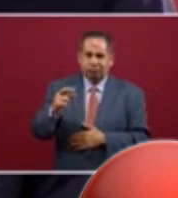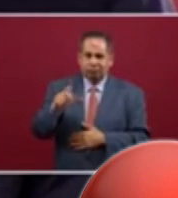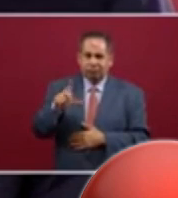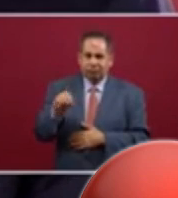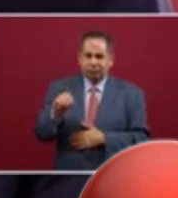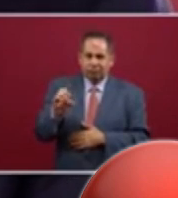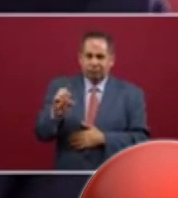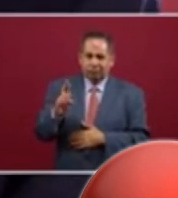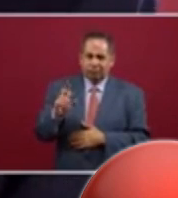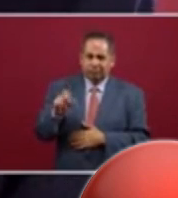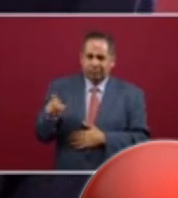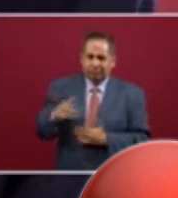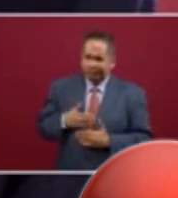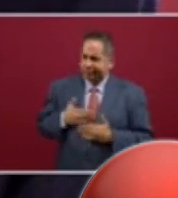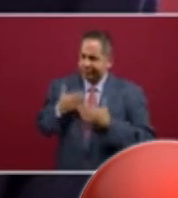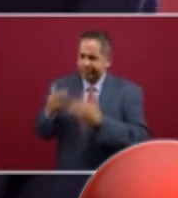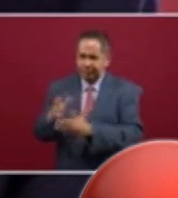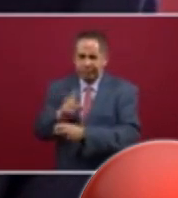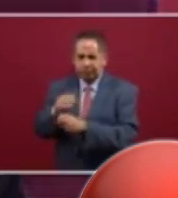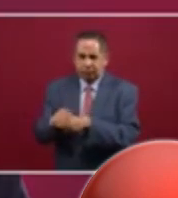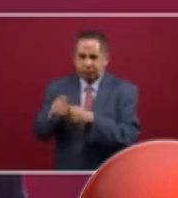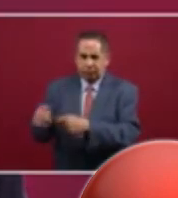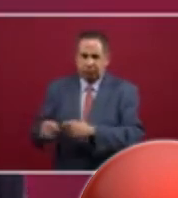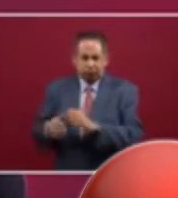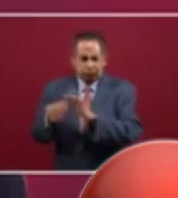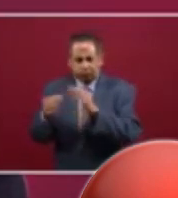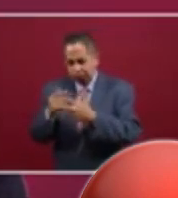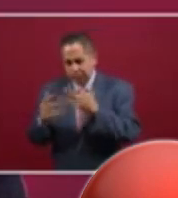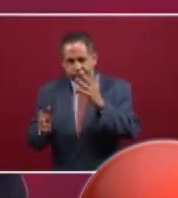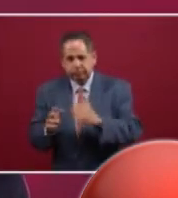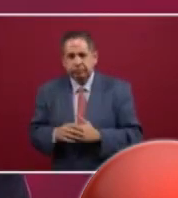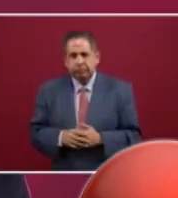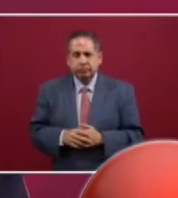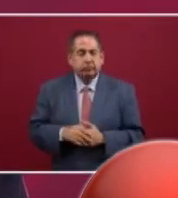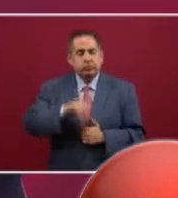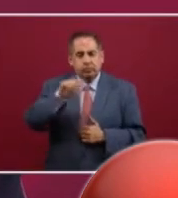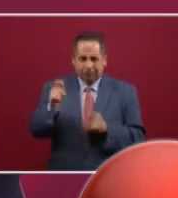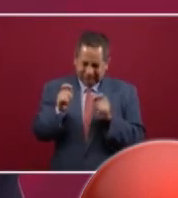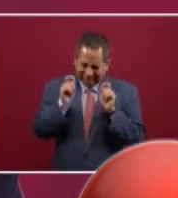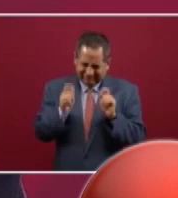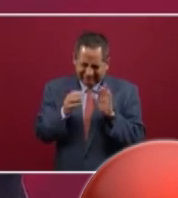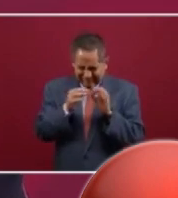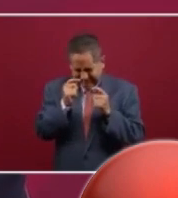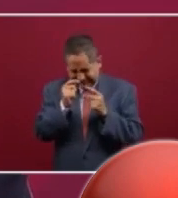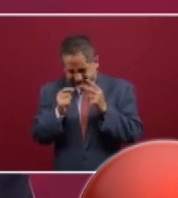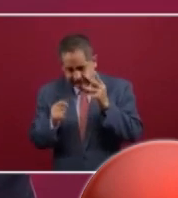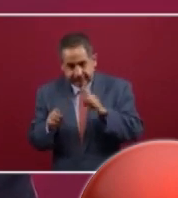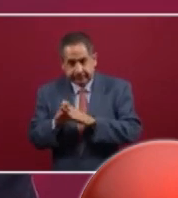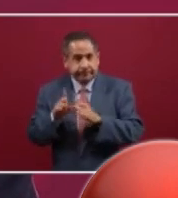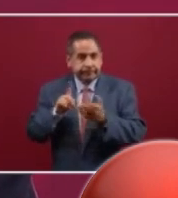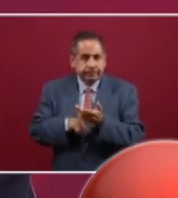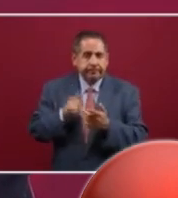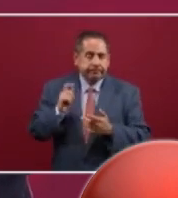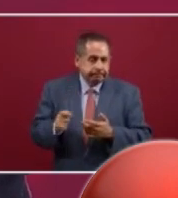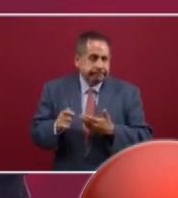y era lo general lo que se trataba. Entonces ya a detalle me informa de cómo había estado